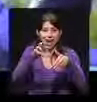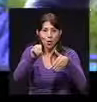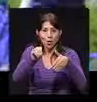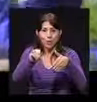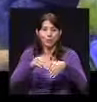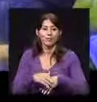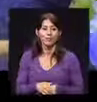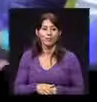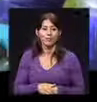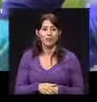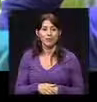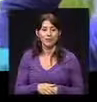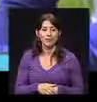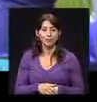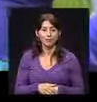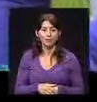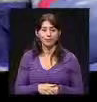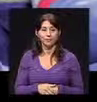Pues cantando,